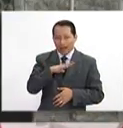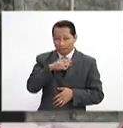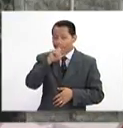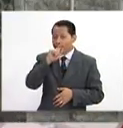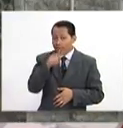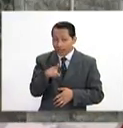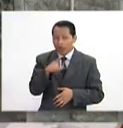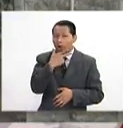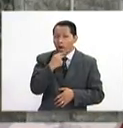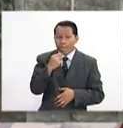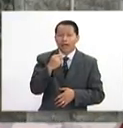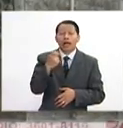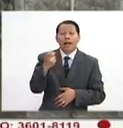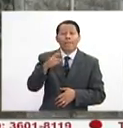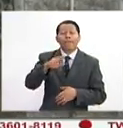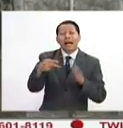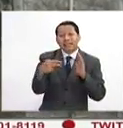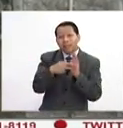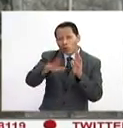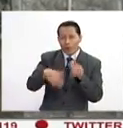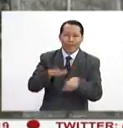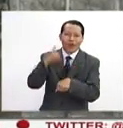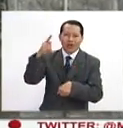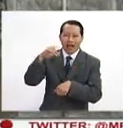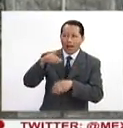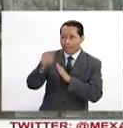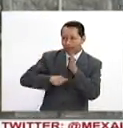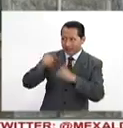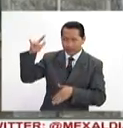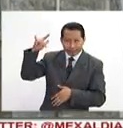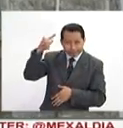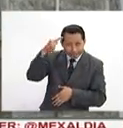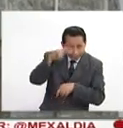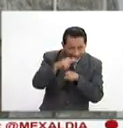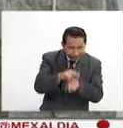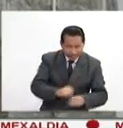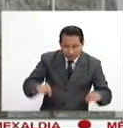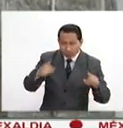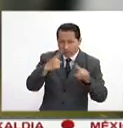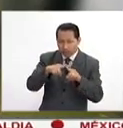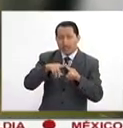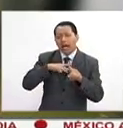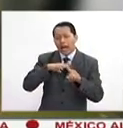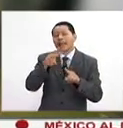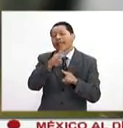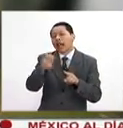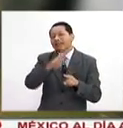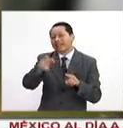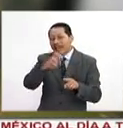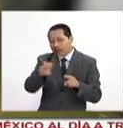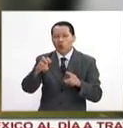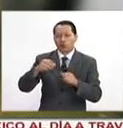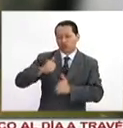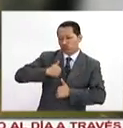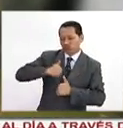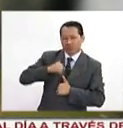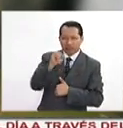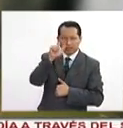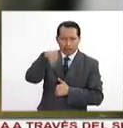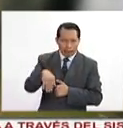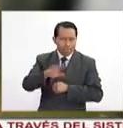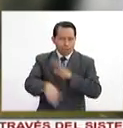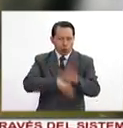al-Baghdadi, murió en Siria por un ataque aéreo el mes pasado, donde también fueron abatidos más de 300 combatientes del Estado